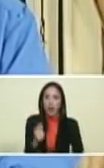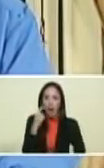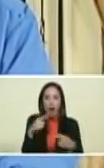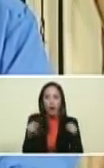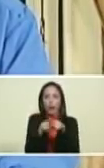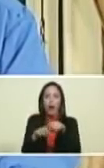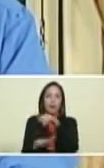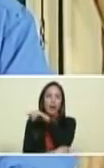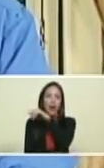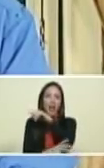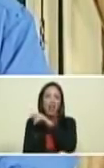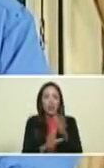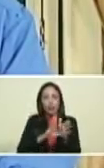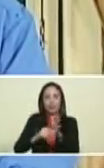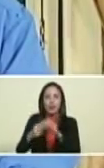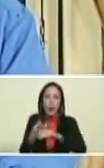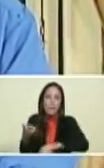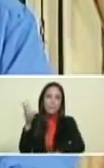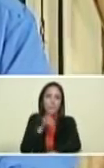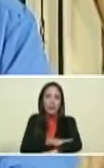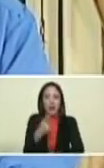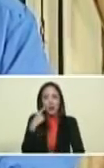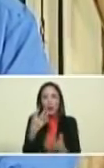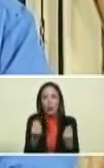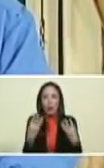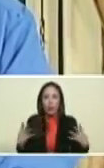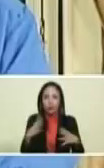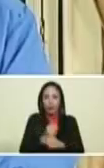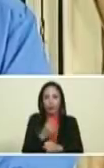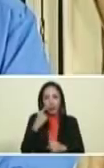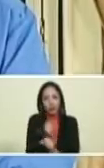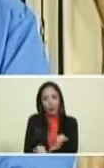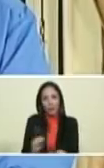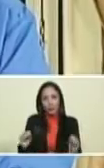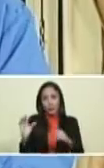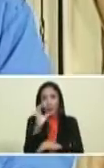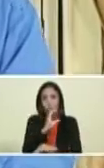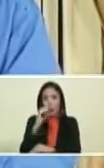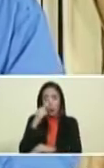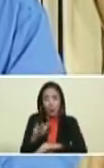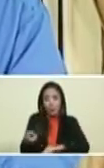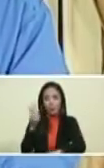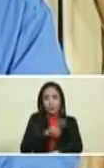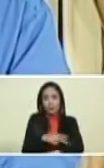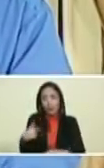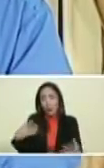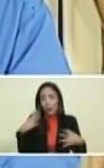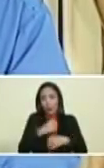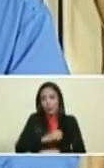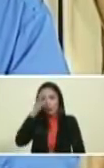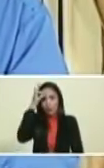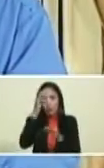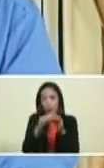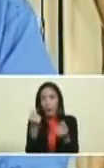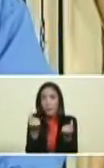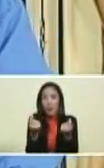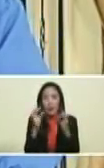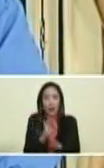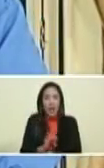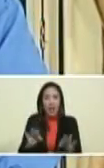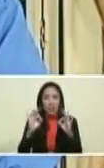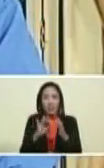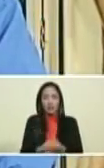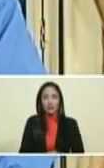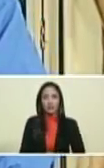con lacras, ¿verdad? No se puede creer en lacras, en las lacras que han gobernado Colombia. No se puede creer, ni tantico así, como decía el Che Guevara,